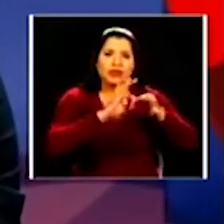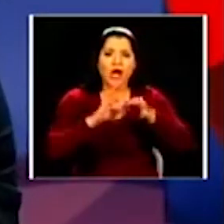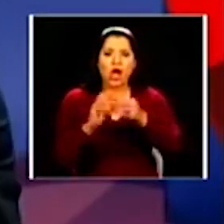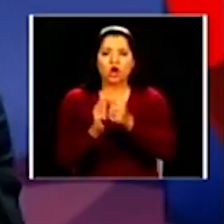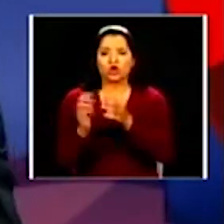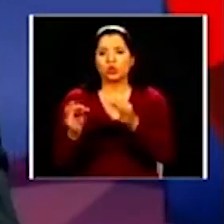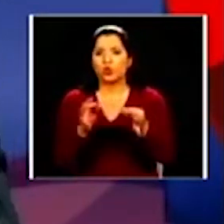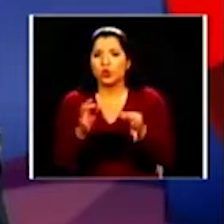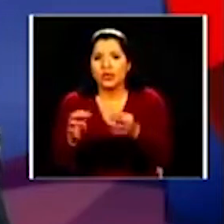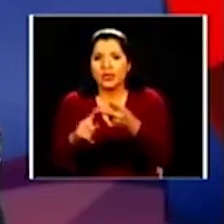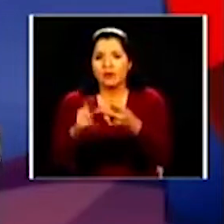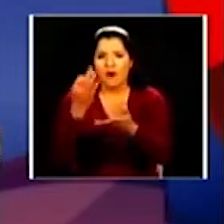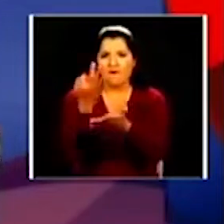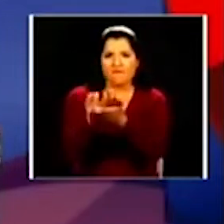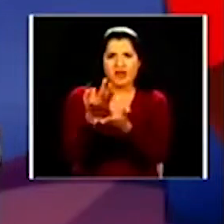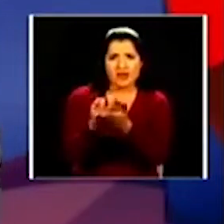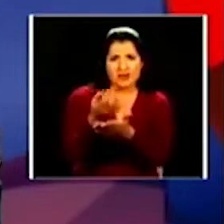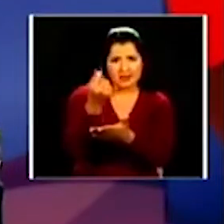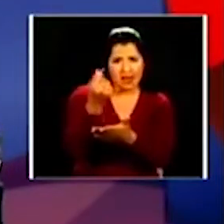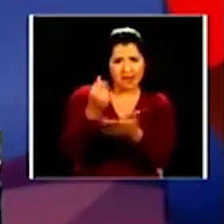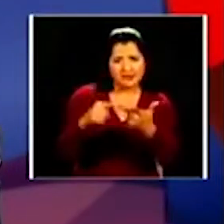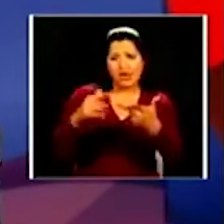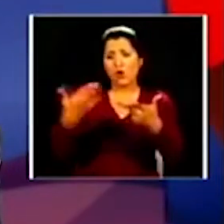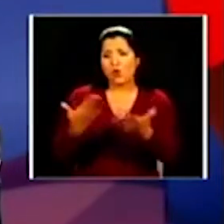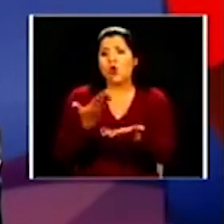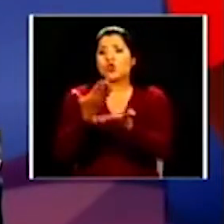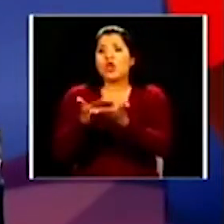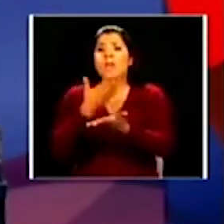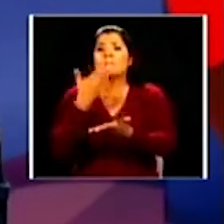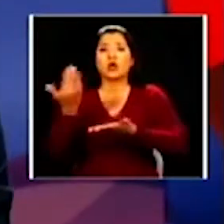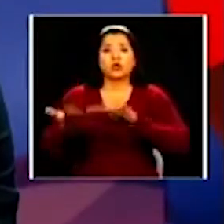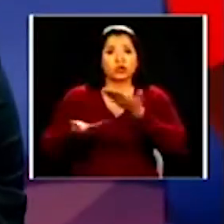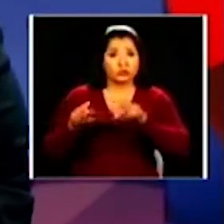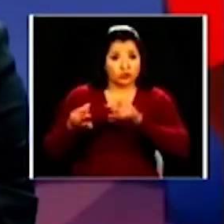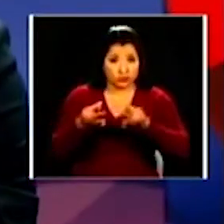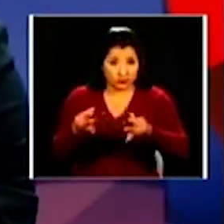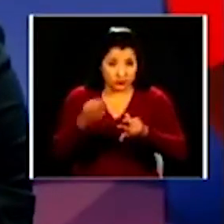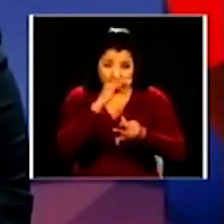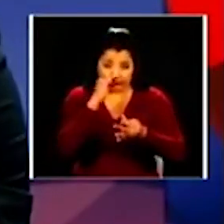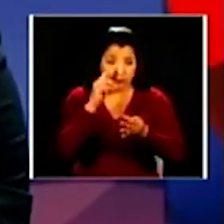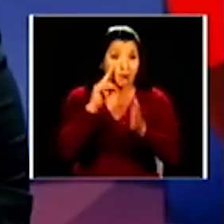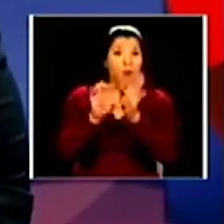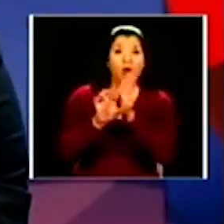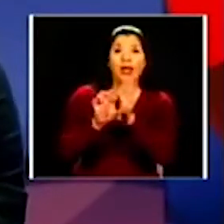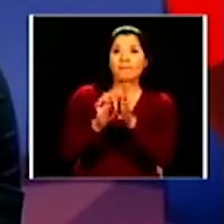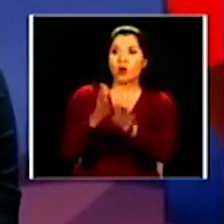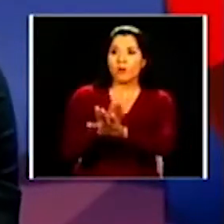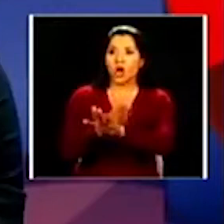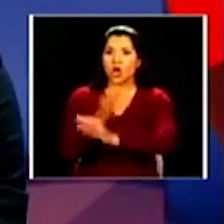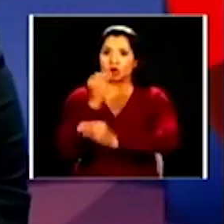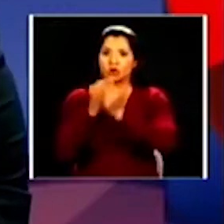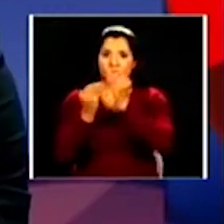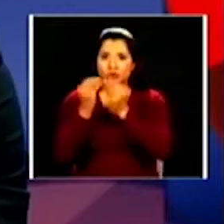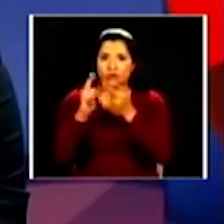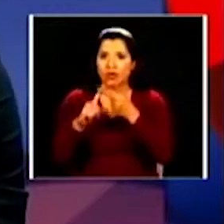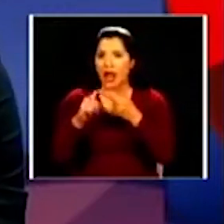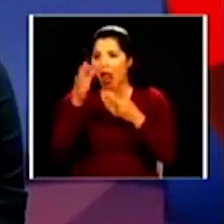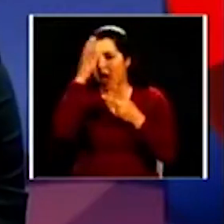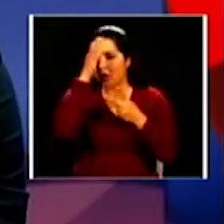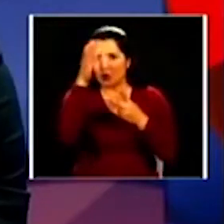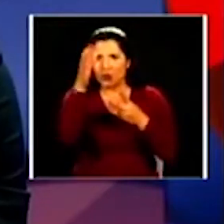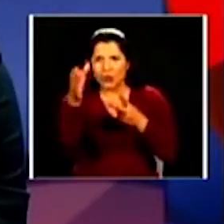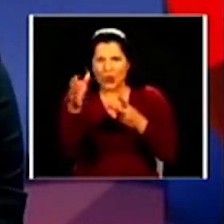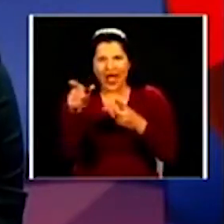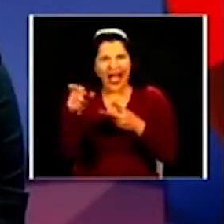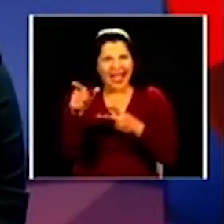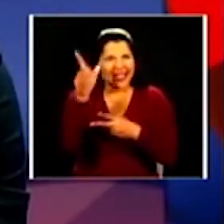temas de cómo ofrecer un mejor servicio turístico, por ejemplo, mejorando en temas de gastronomía, en la oferta cultural, que en el Caribe es de las